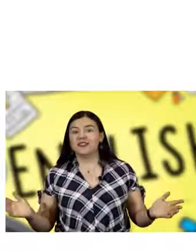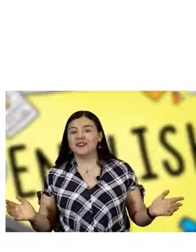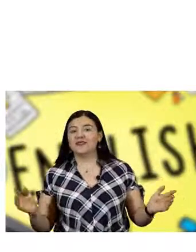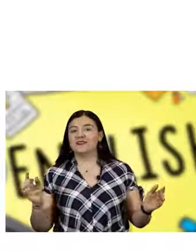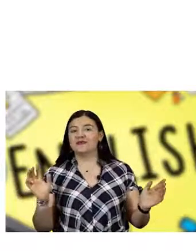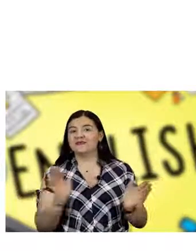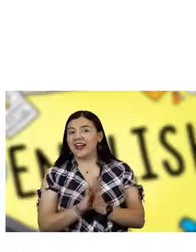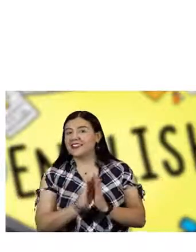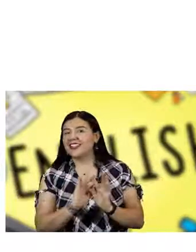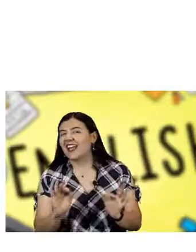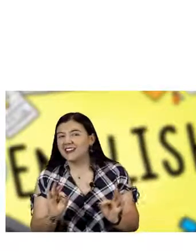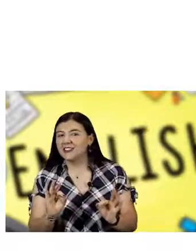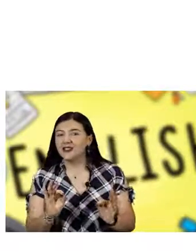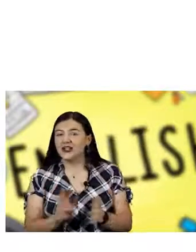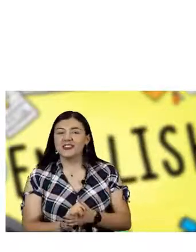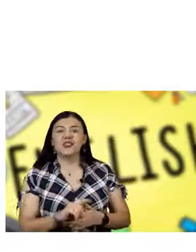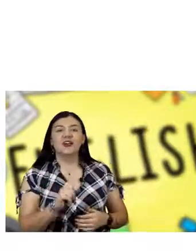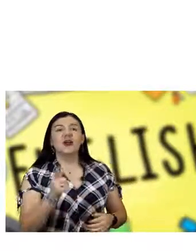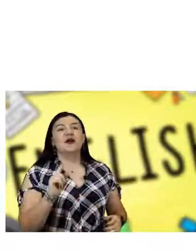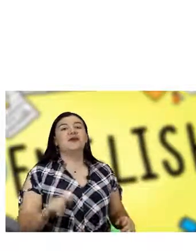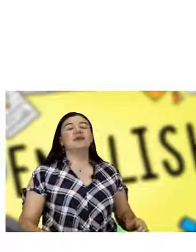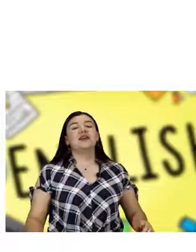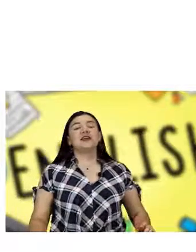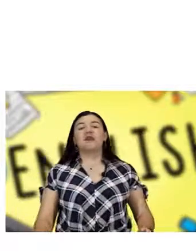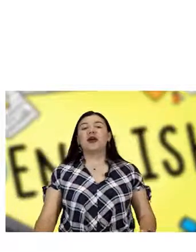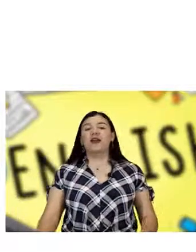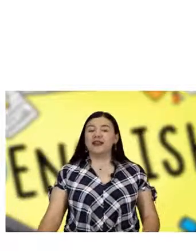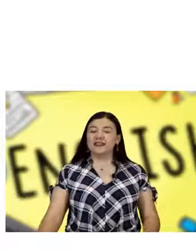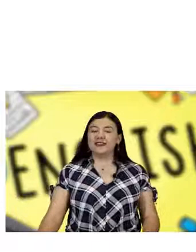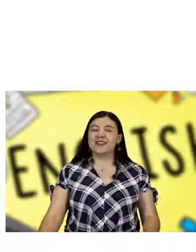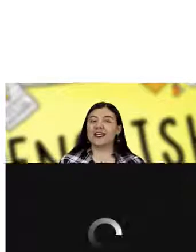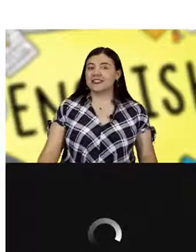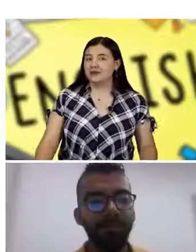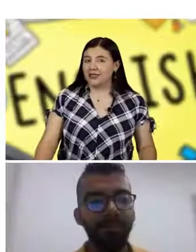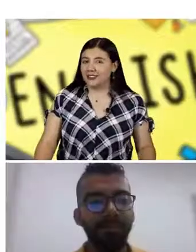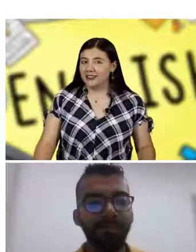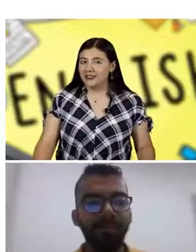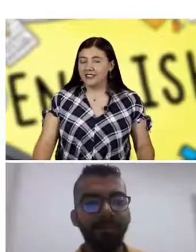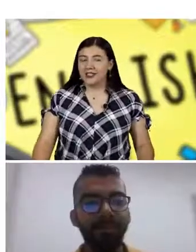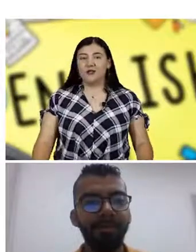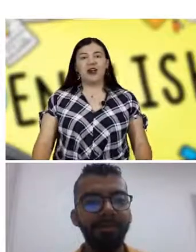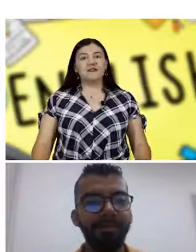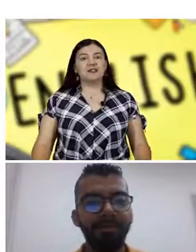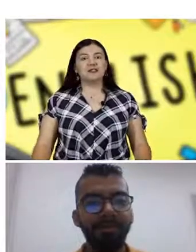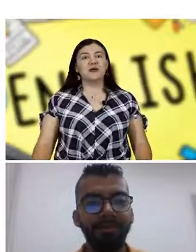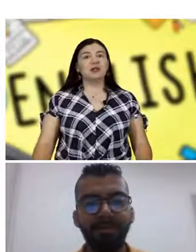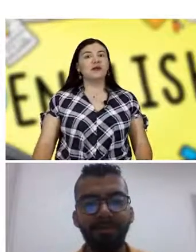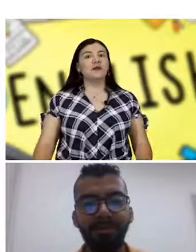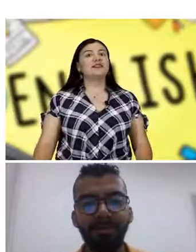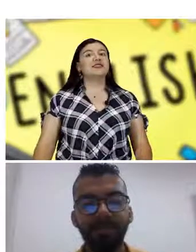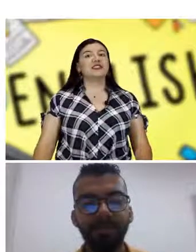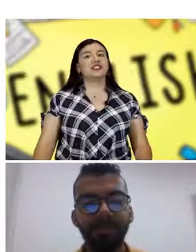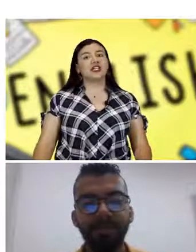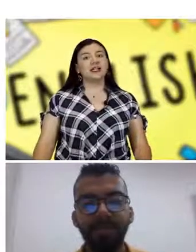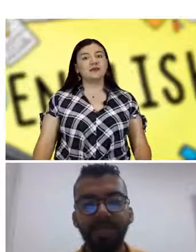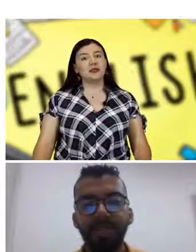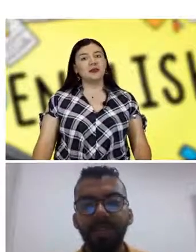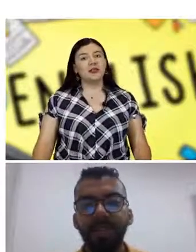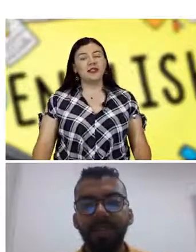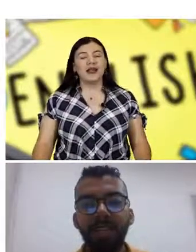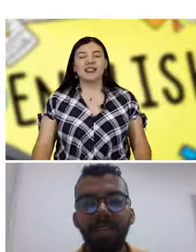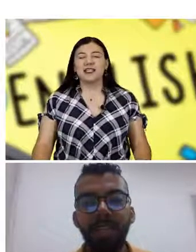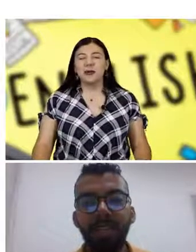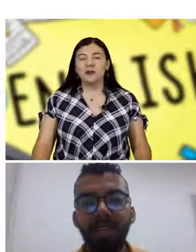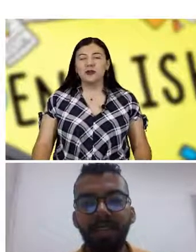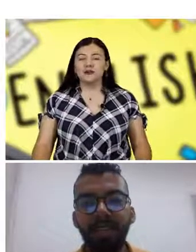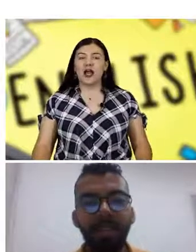knees and toes. Hasta ahí les ayudo, ¿listo? Vamos a ver, Brian, tell us, please. Do we have some comments in the chat,